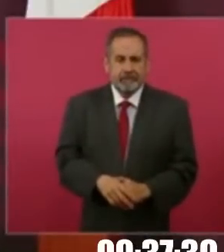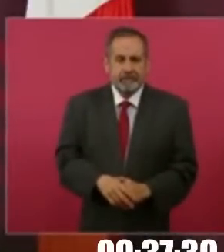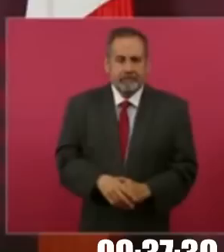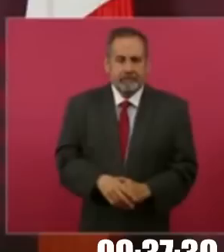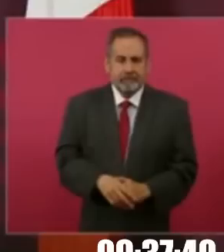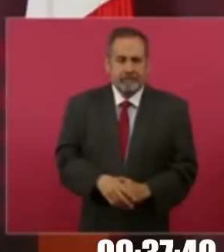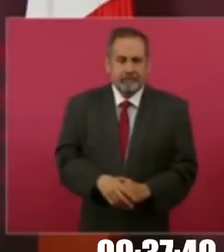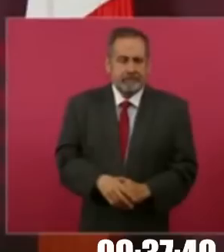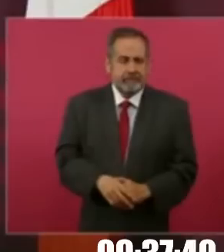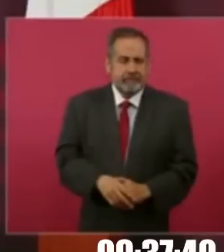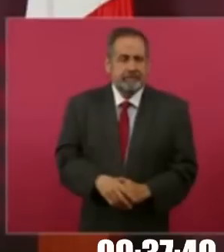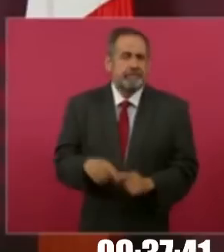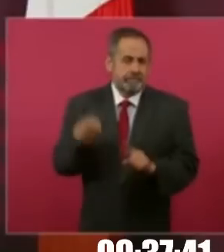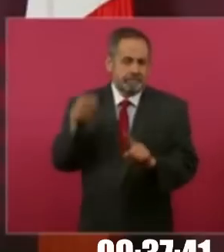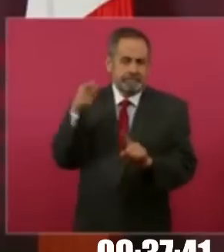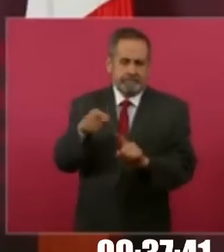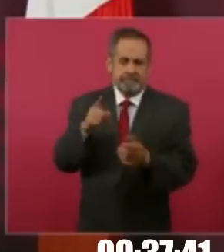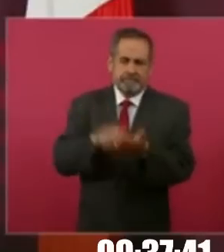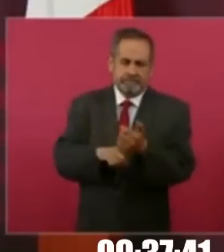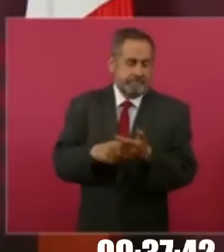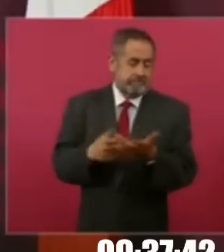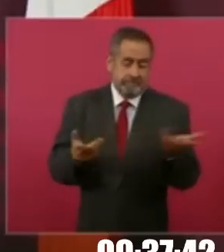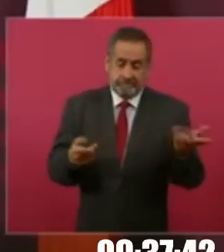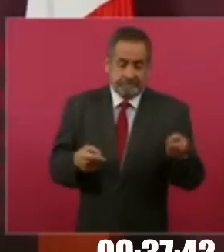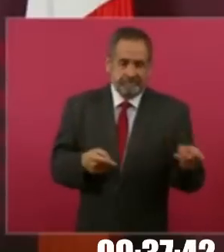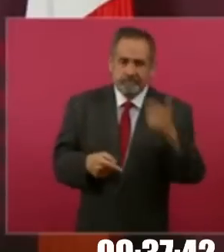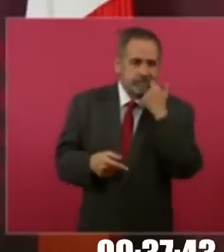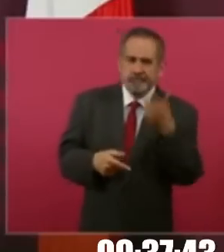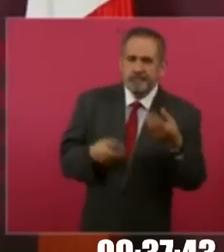Ese es el fondo del asunto